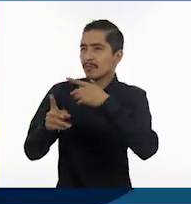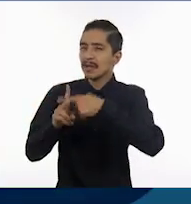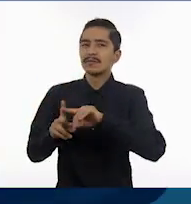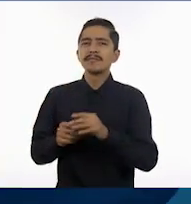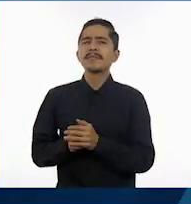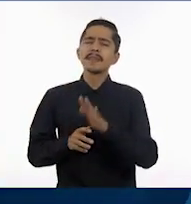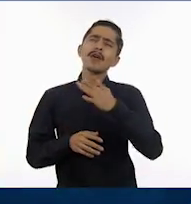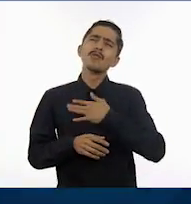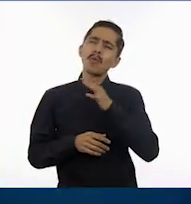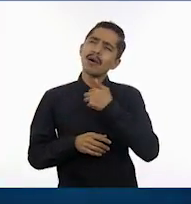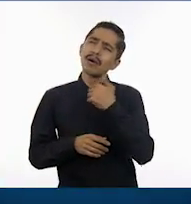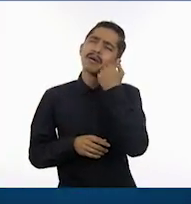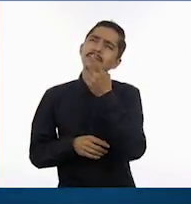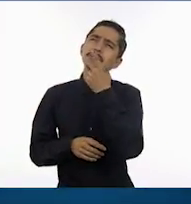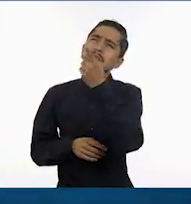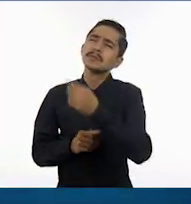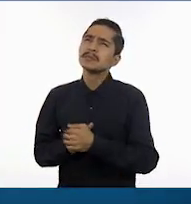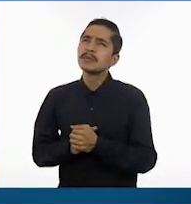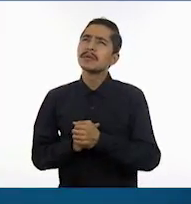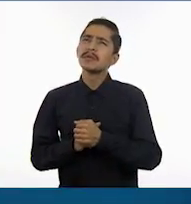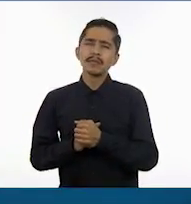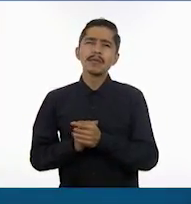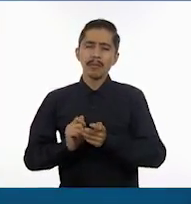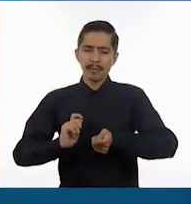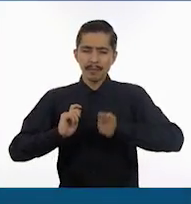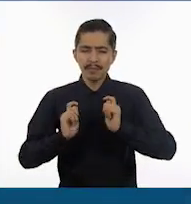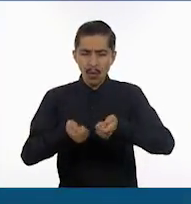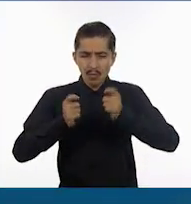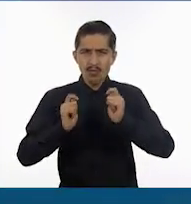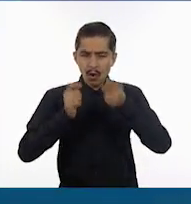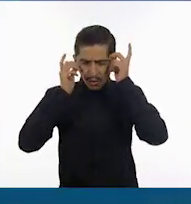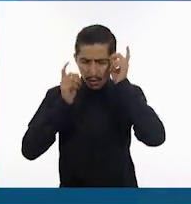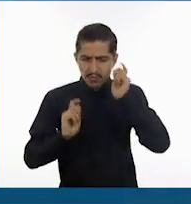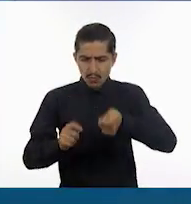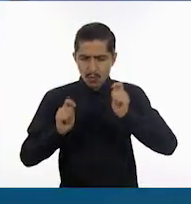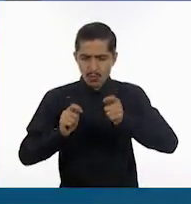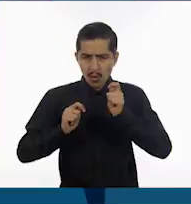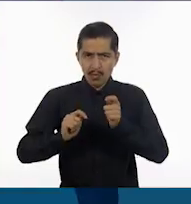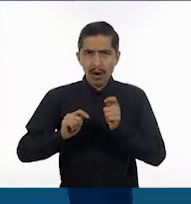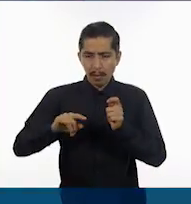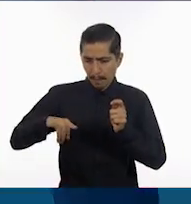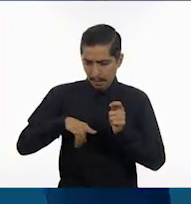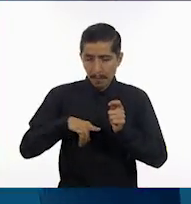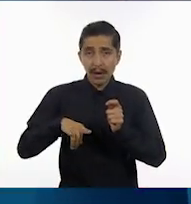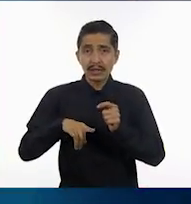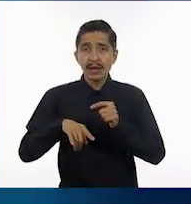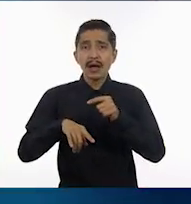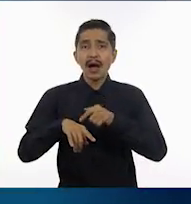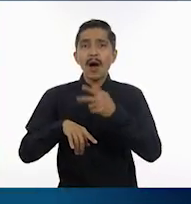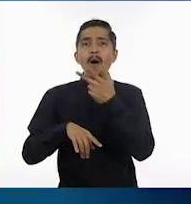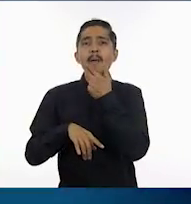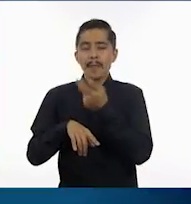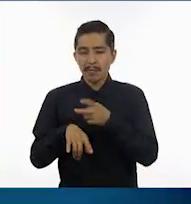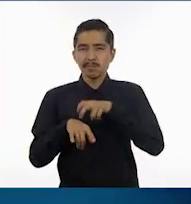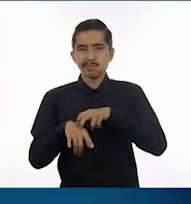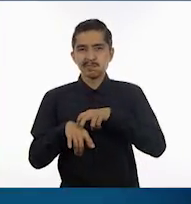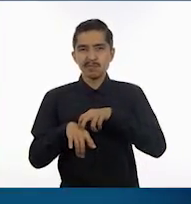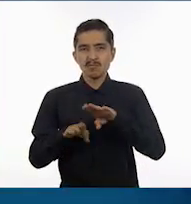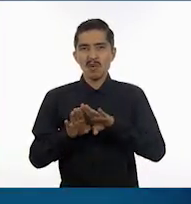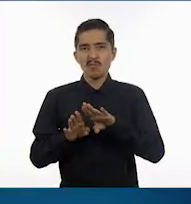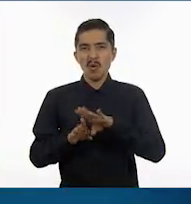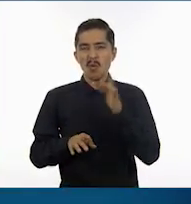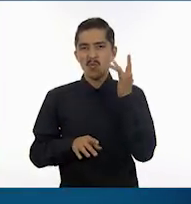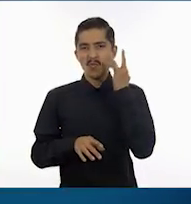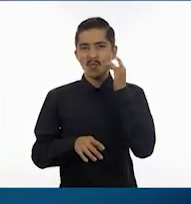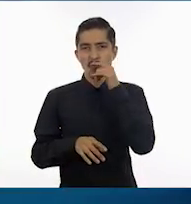yo lo que quiero decir es que la carroza transportaba a un hombre de clase acomodada.